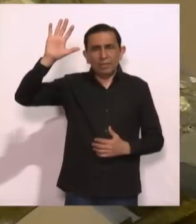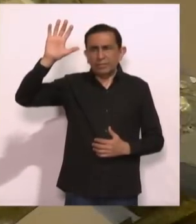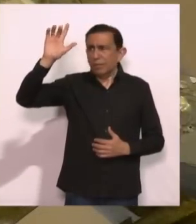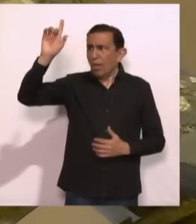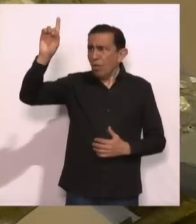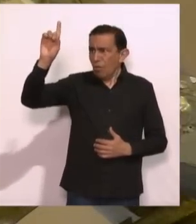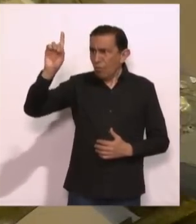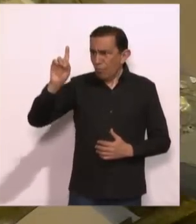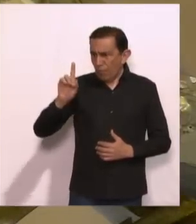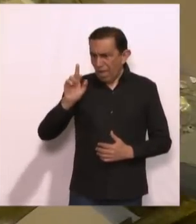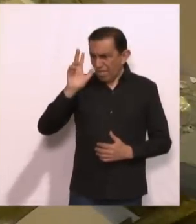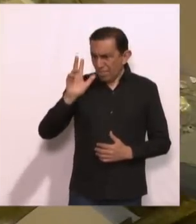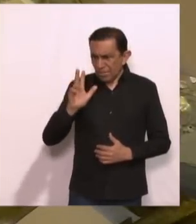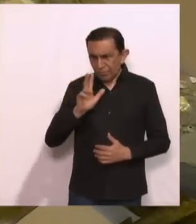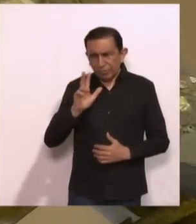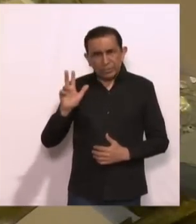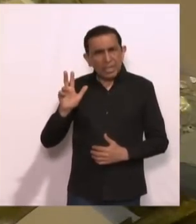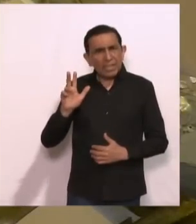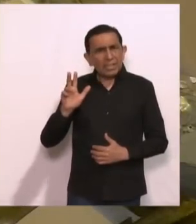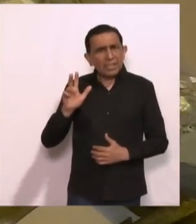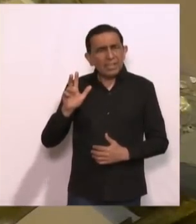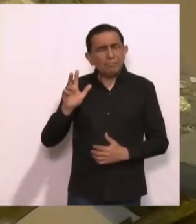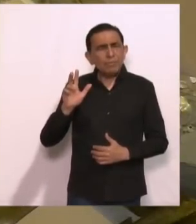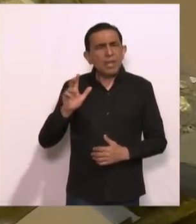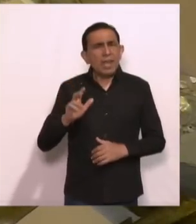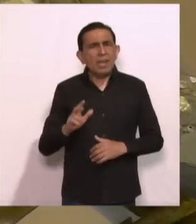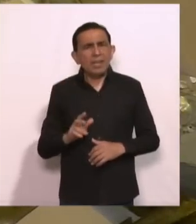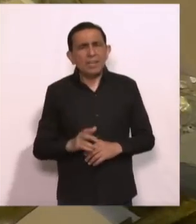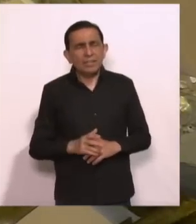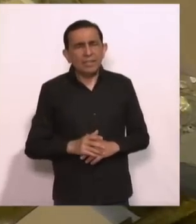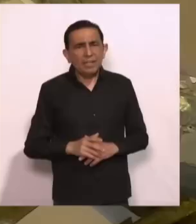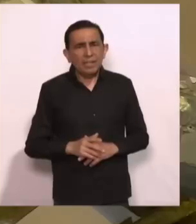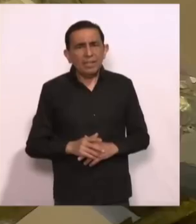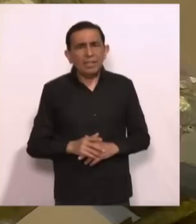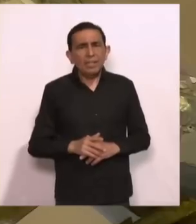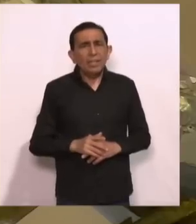alturas. Bendito es el que viene